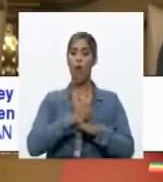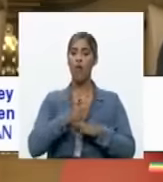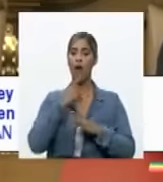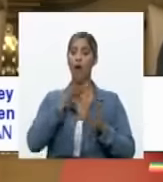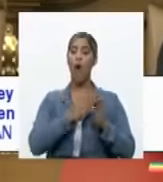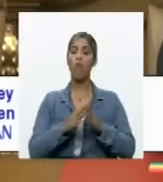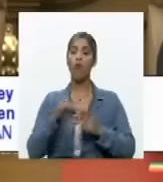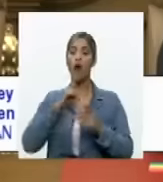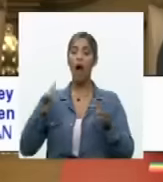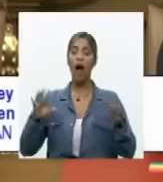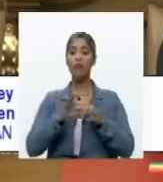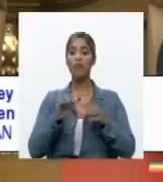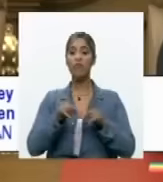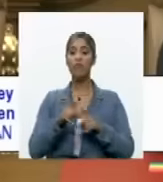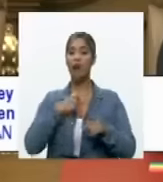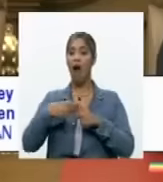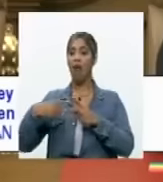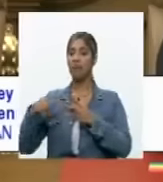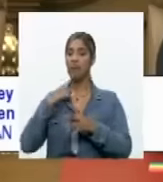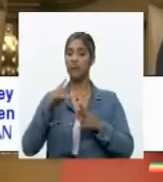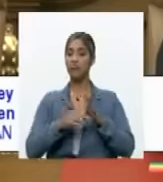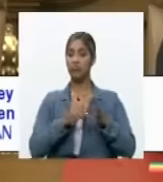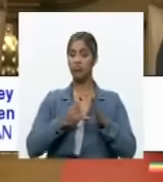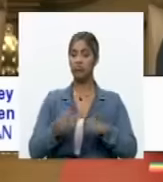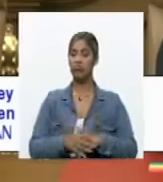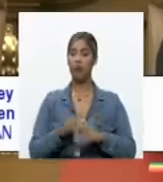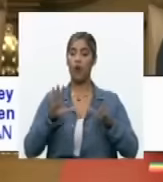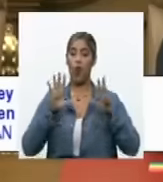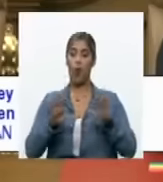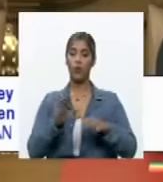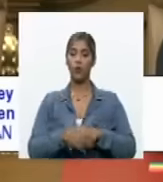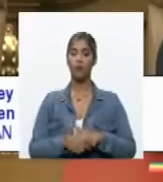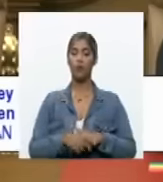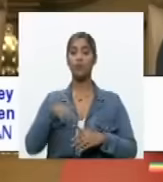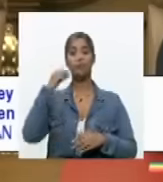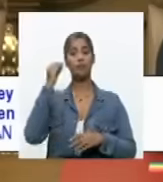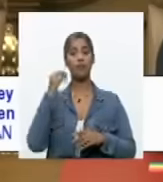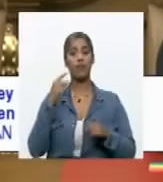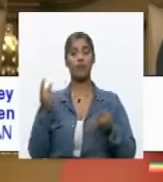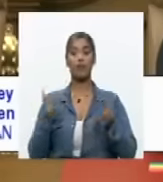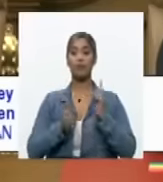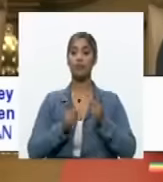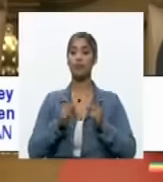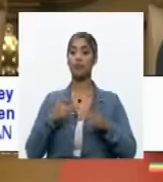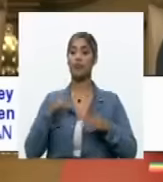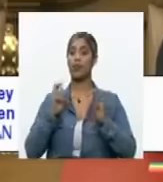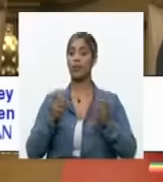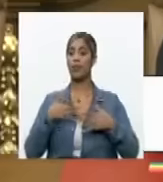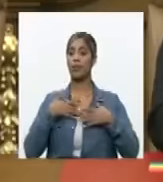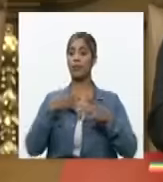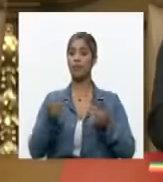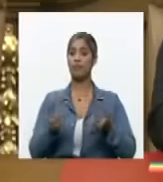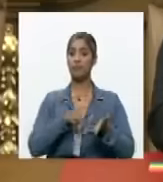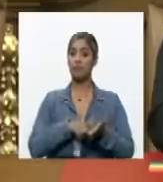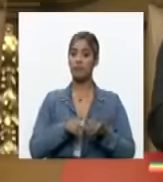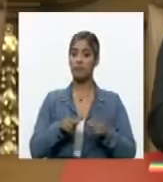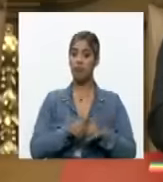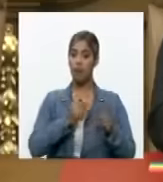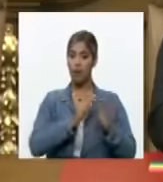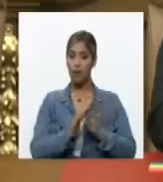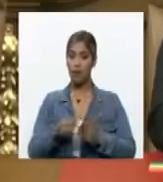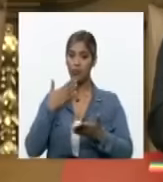en coordinación con las demás instancias. 8. Considerar los asuntos de interés general para la